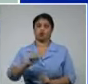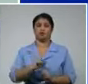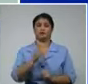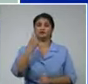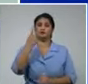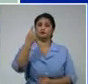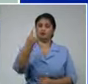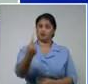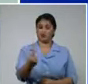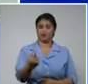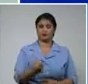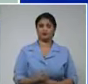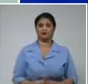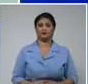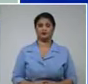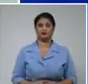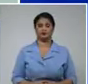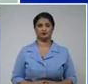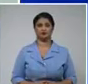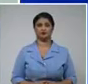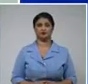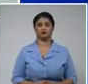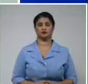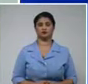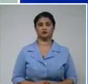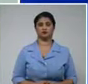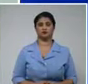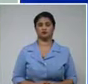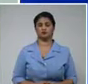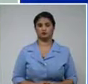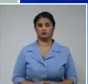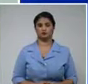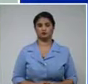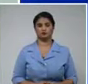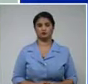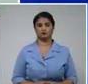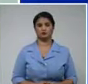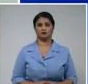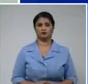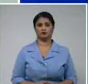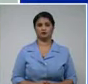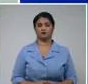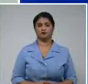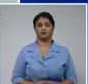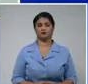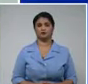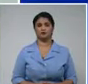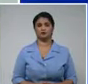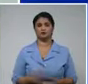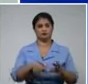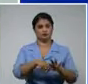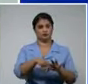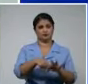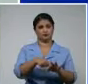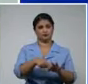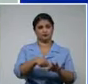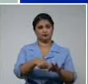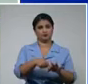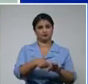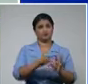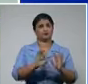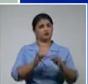1. Y el municipio especial Isla de la Juventud, que siempre lo evaluamos